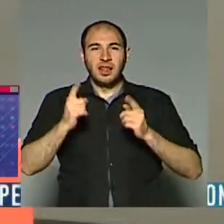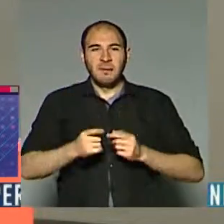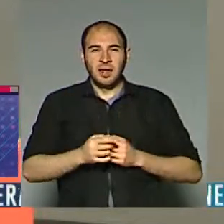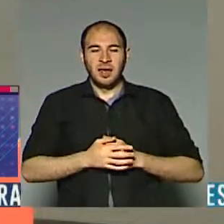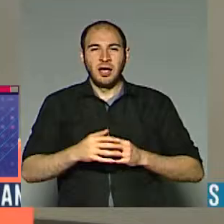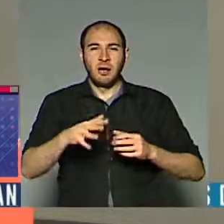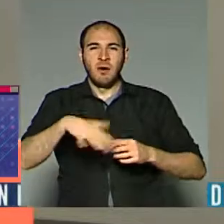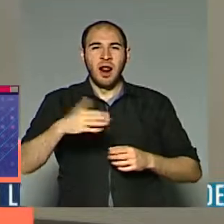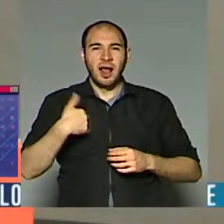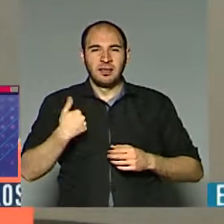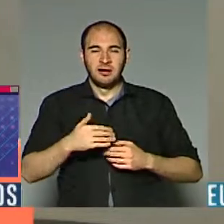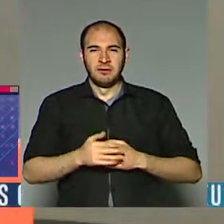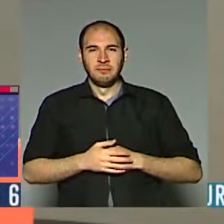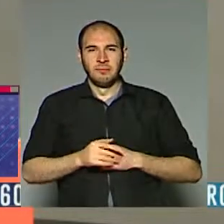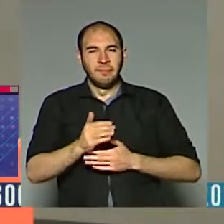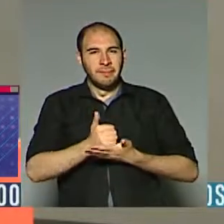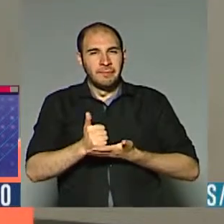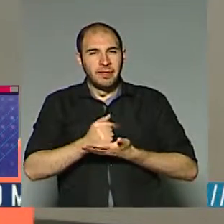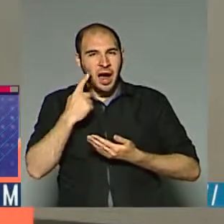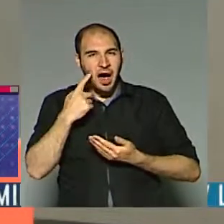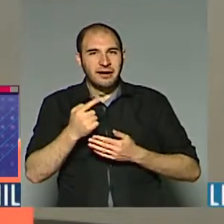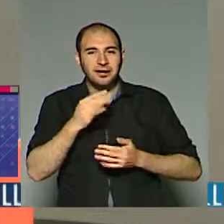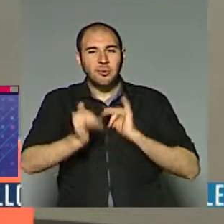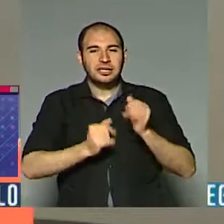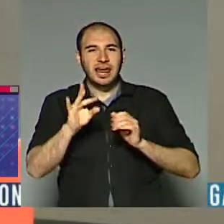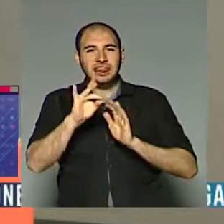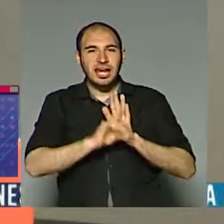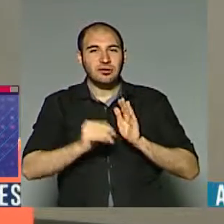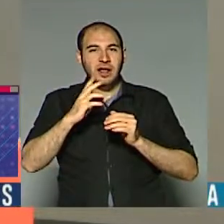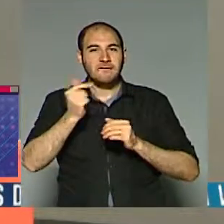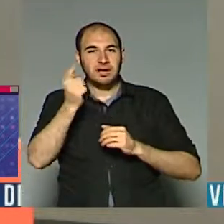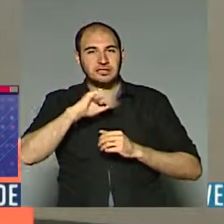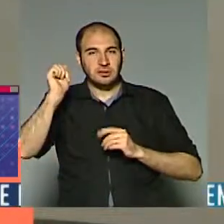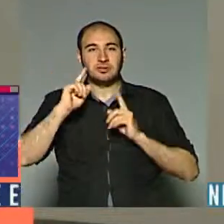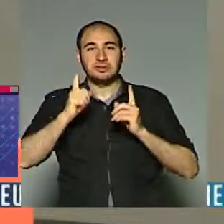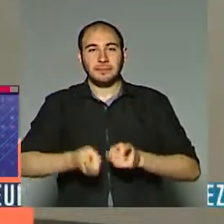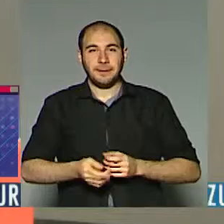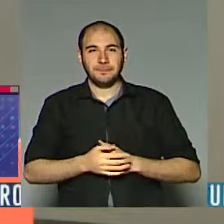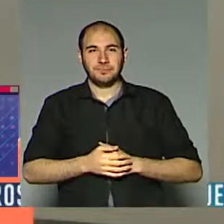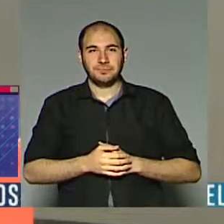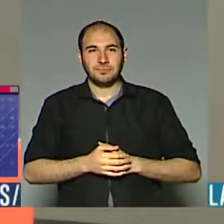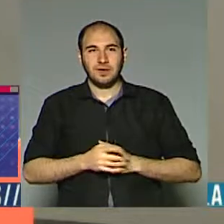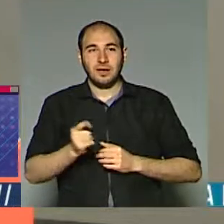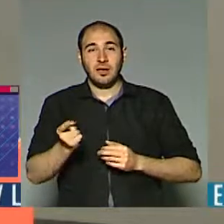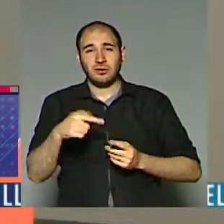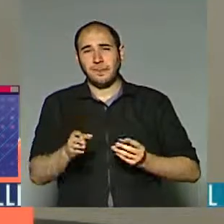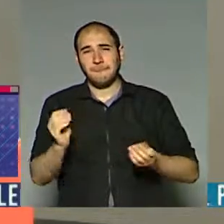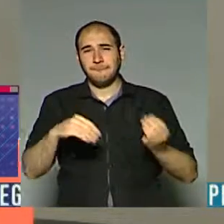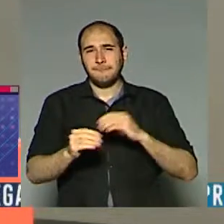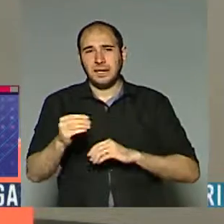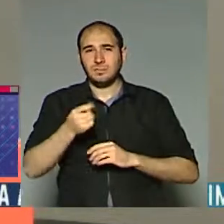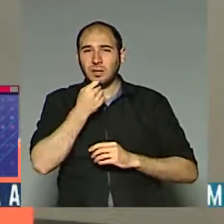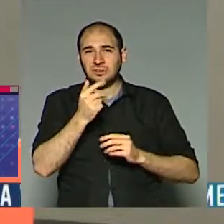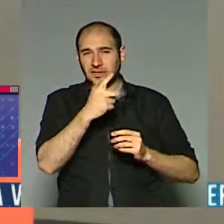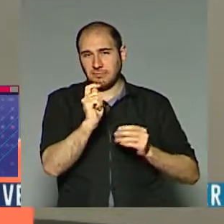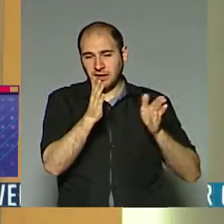propio pueblo argentino que estaba esperando a ver qué se decían de los datos de la inflación, teniendo en cuenta también en lo que se suma, ¿no? Como los del